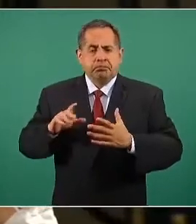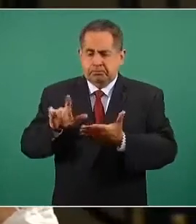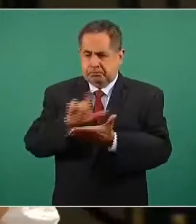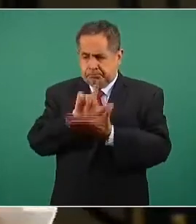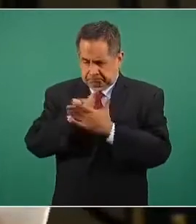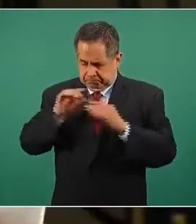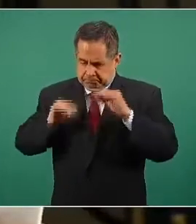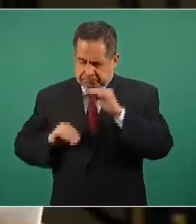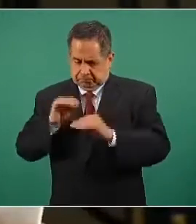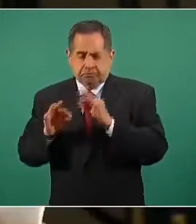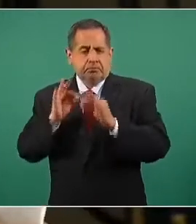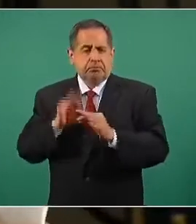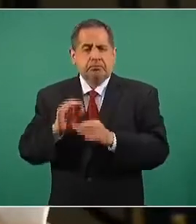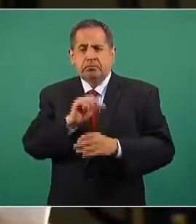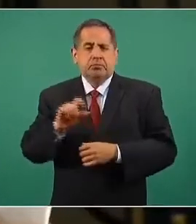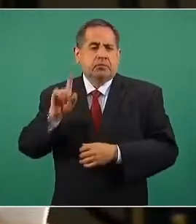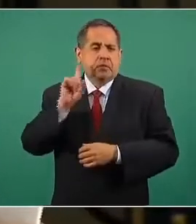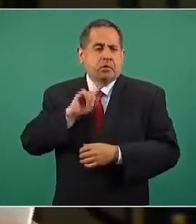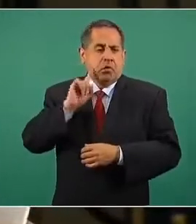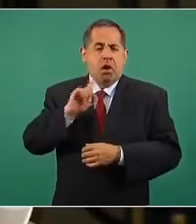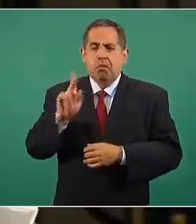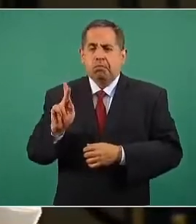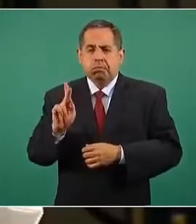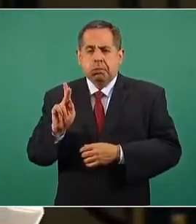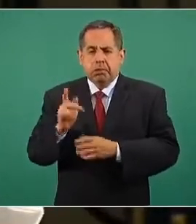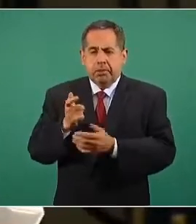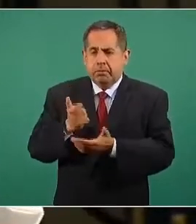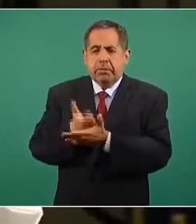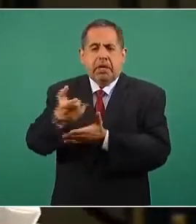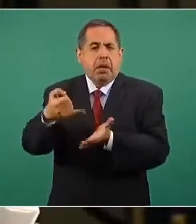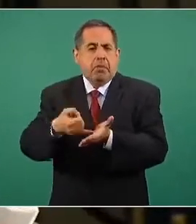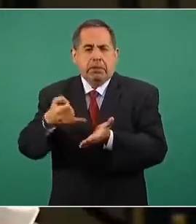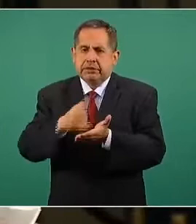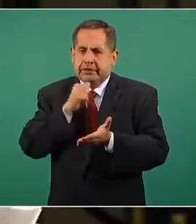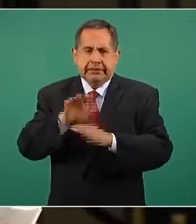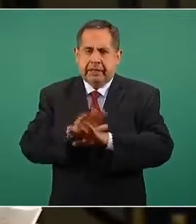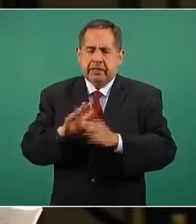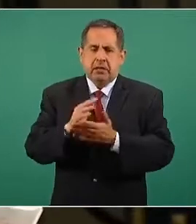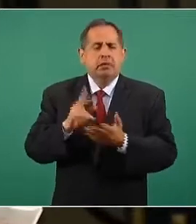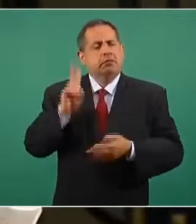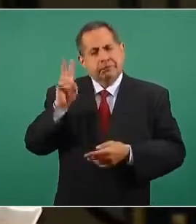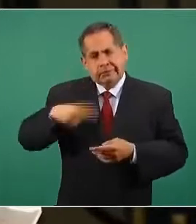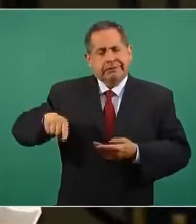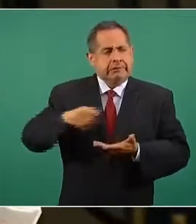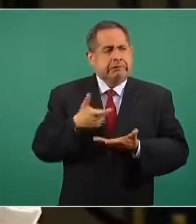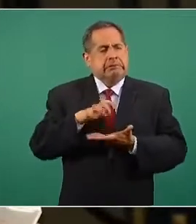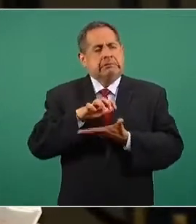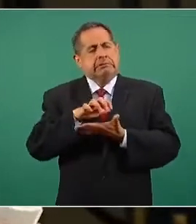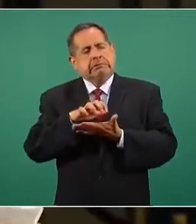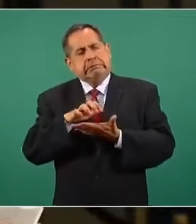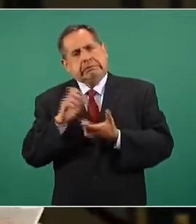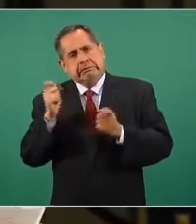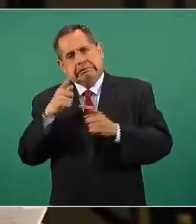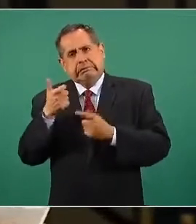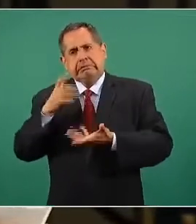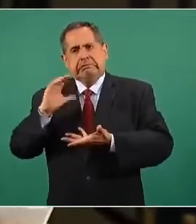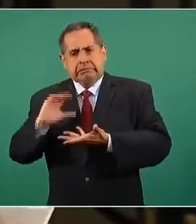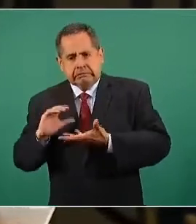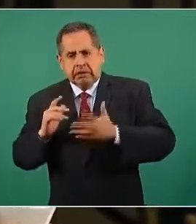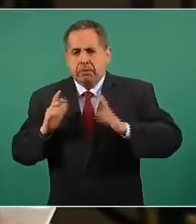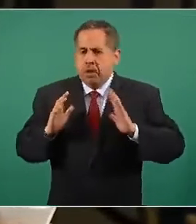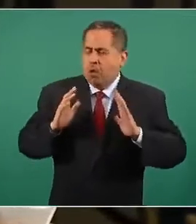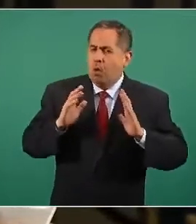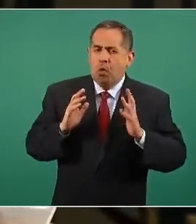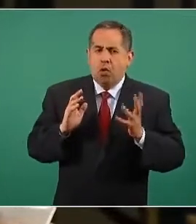legislar esto, que si bien es cierto, afectaría hasta cierto punto las finanzas públicas, pero en lo particular considero que generaría